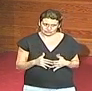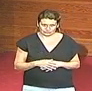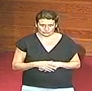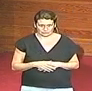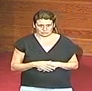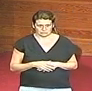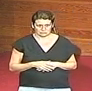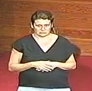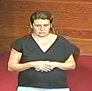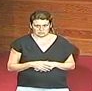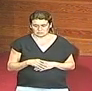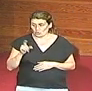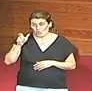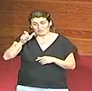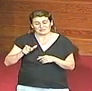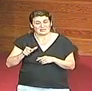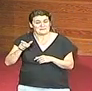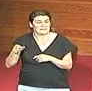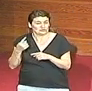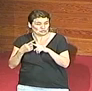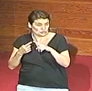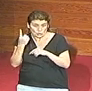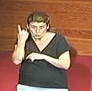no tiene equipos de protección. Reporteros Sin Fronteras ha mandado